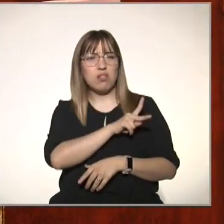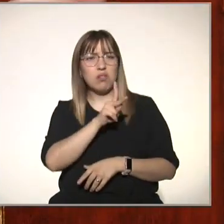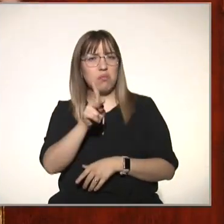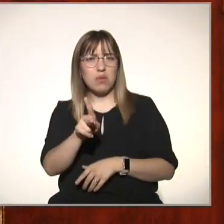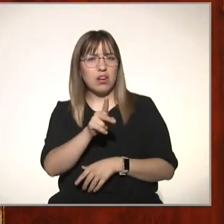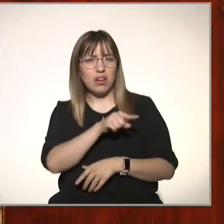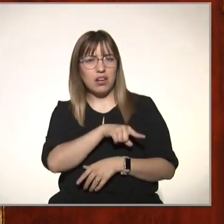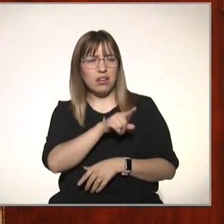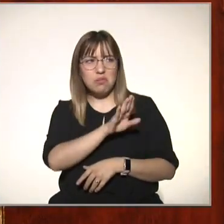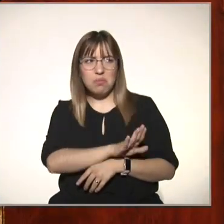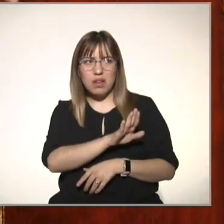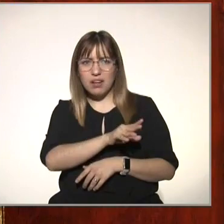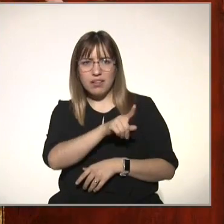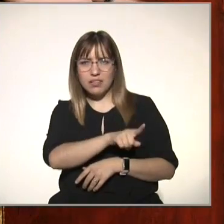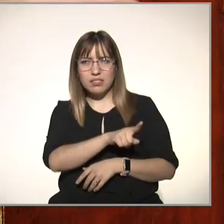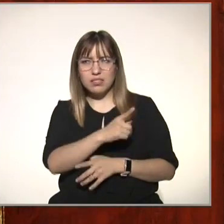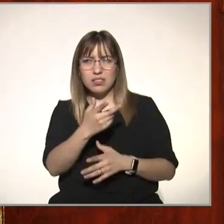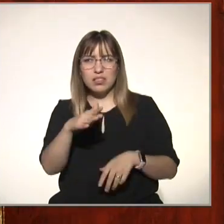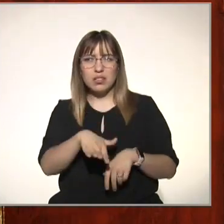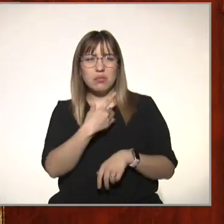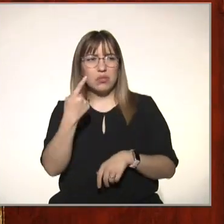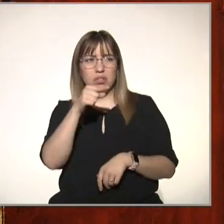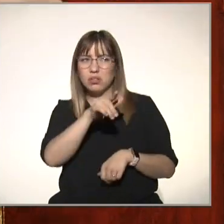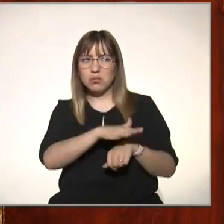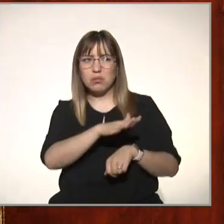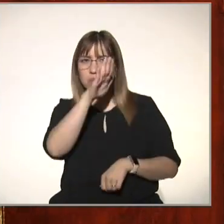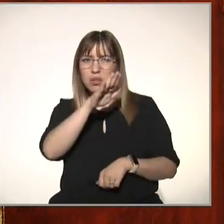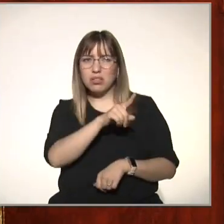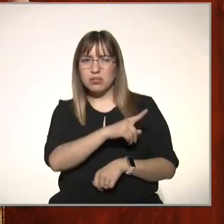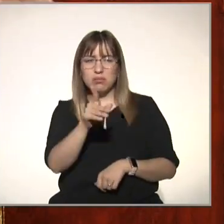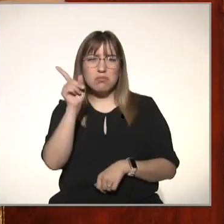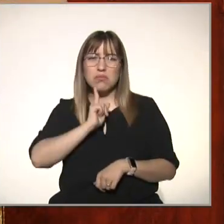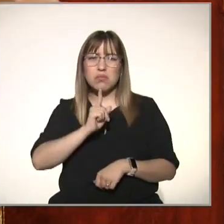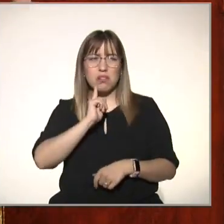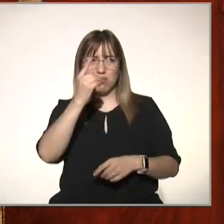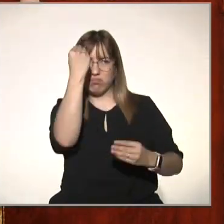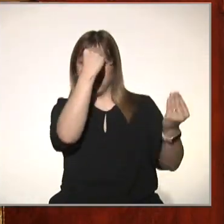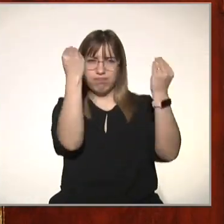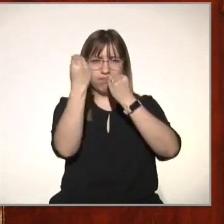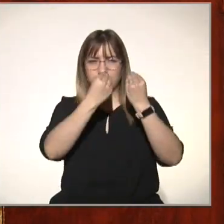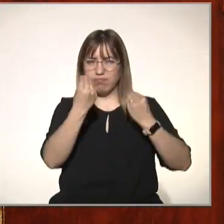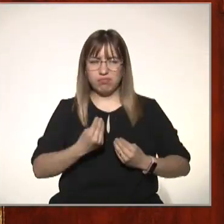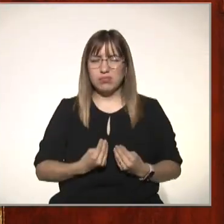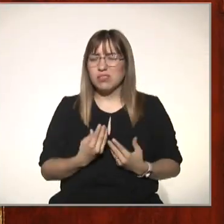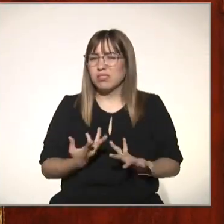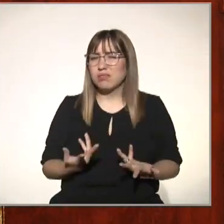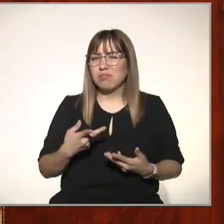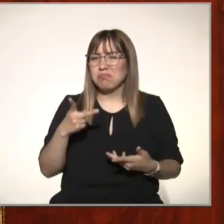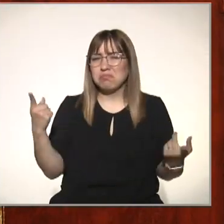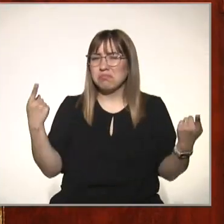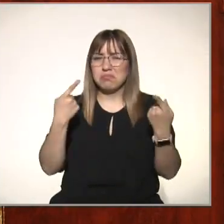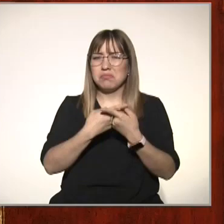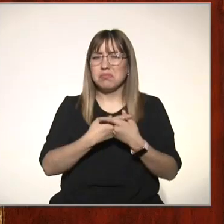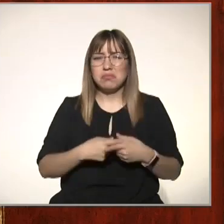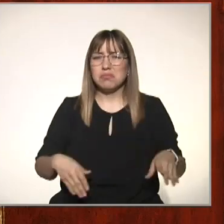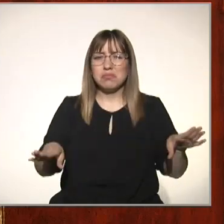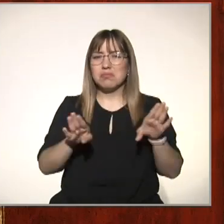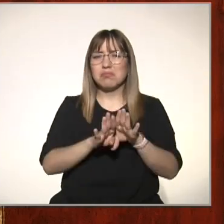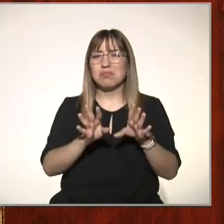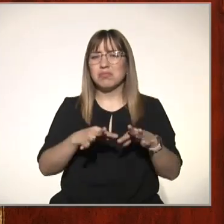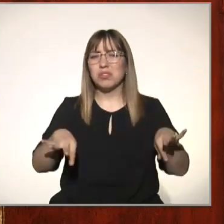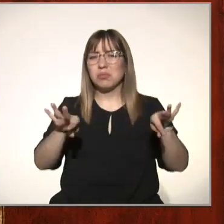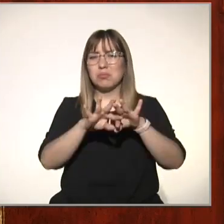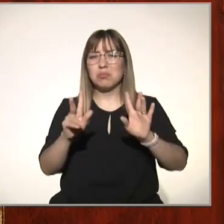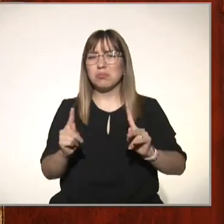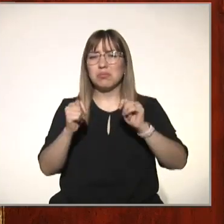qué no pareces? Porque es súper fem. Y es súper femenina y no tiene nada que ver. Digo. Entonces, ahí también tenemos estereotipos en cómo leemos a las